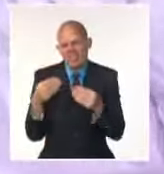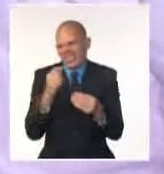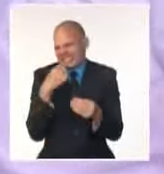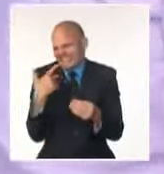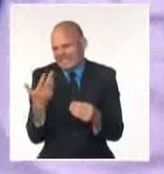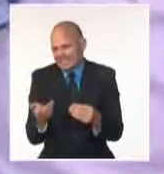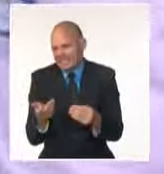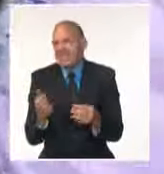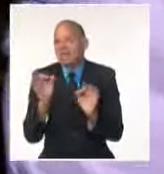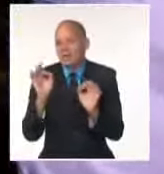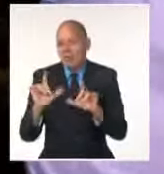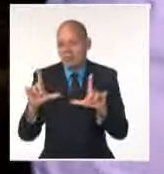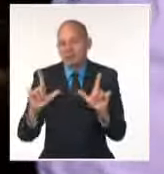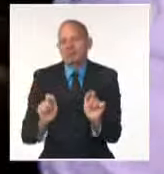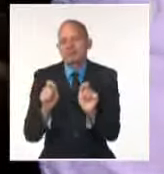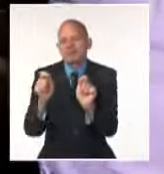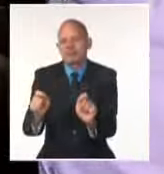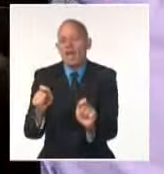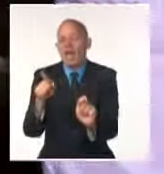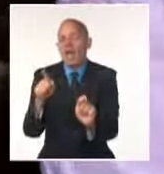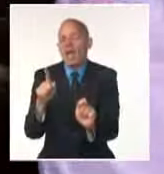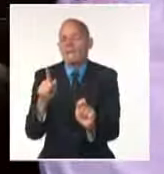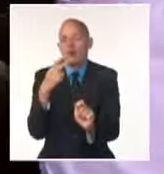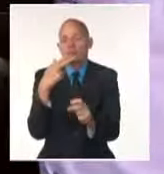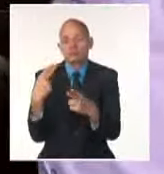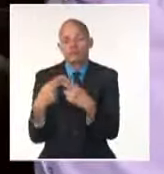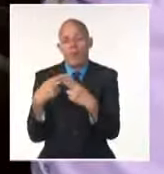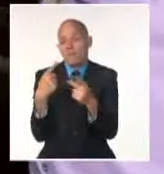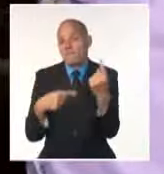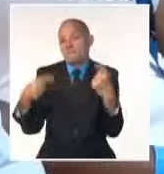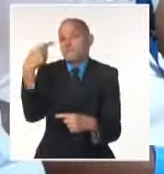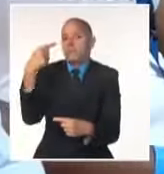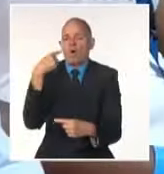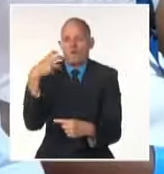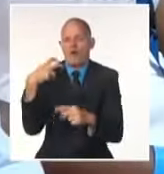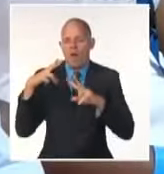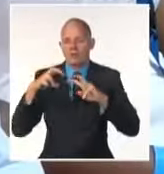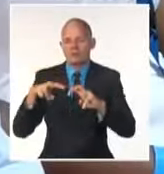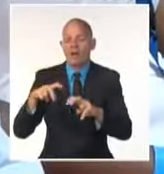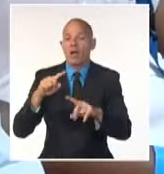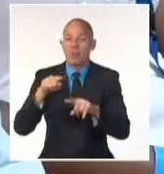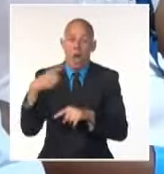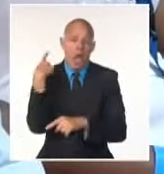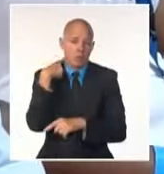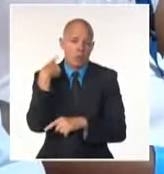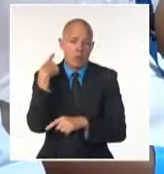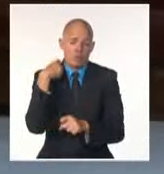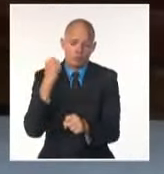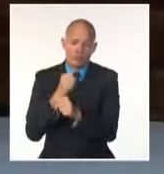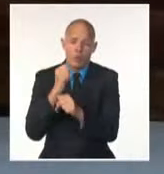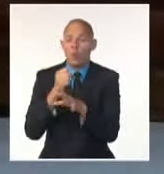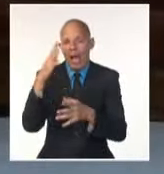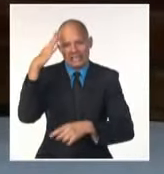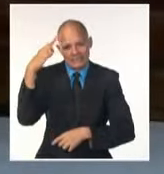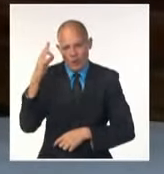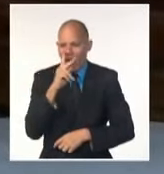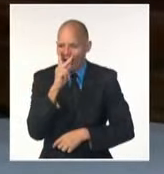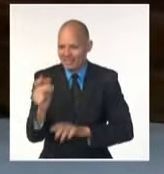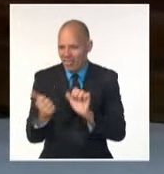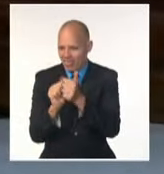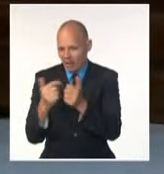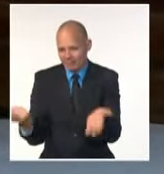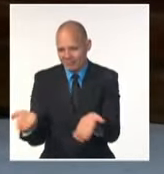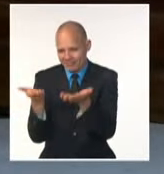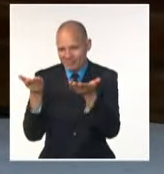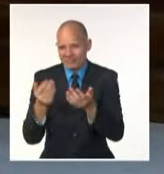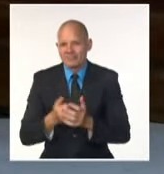entregó oficialmente la categoría honorífica de investigador de mérito por su destacada labor desde la psicología en función del desarrollo del